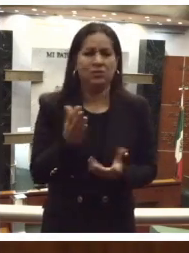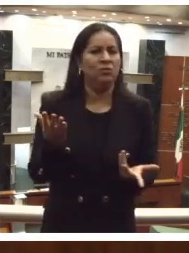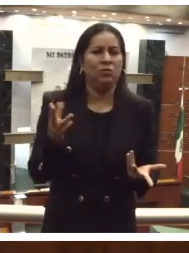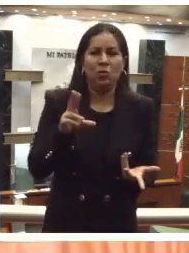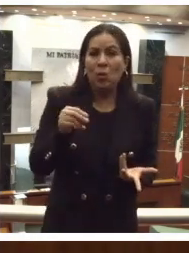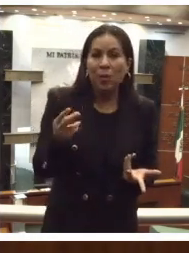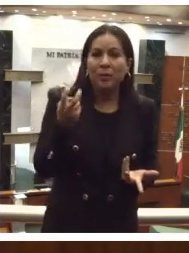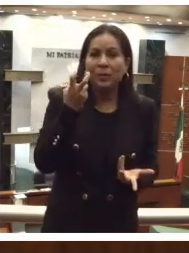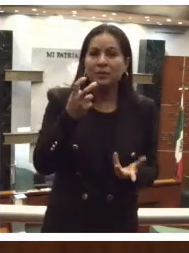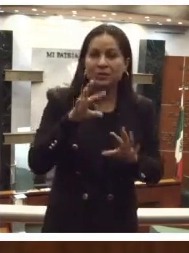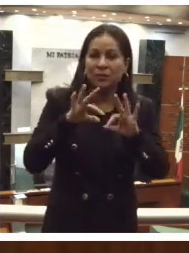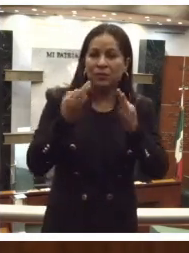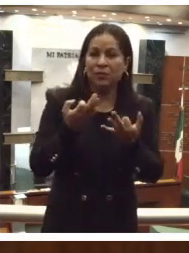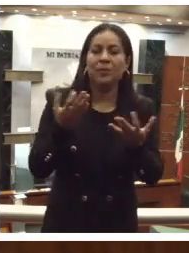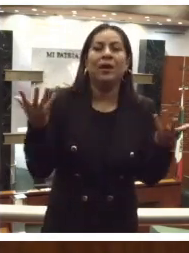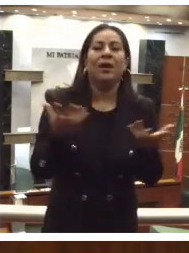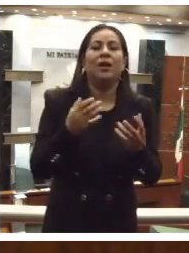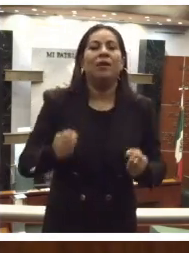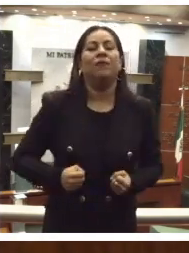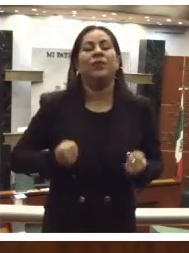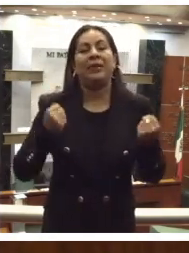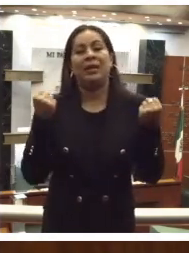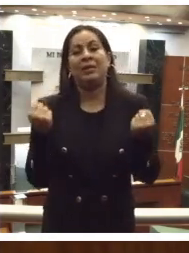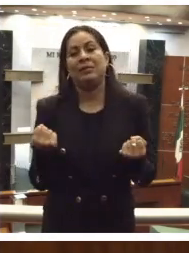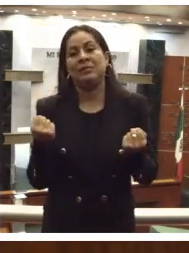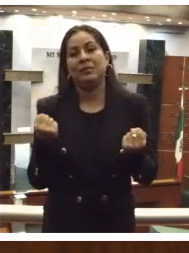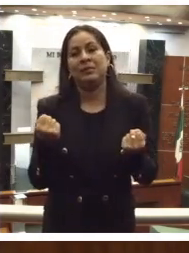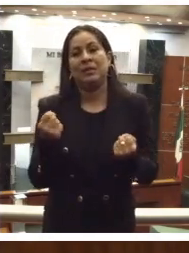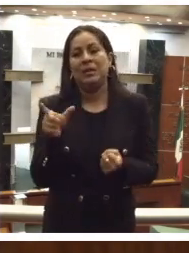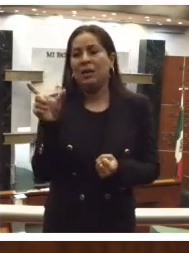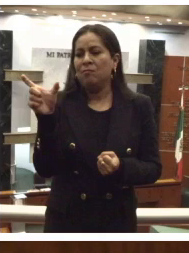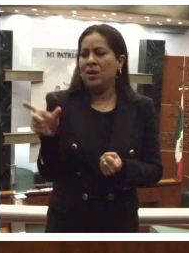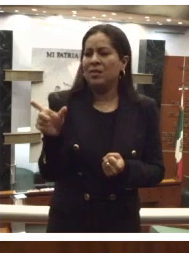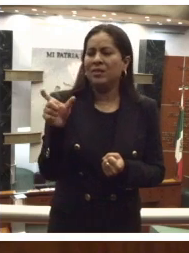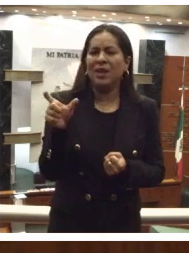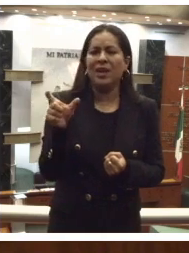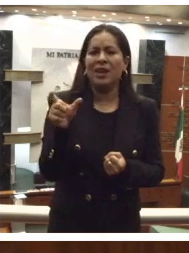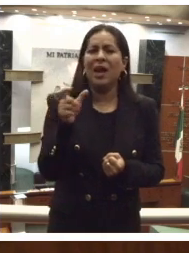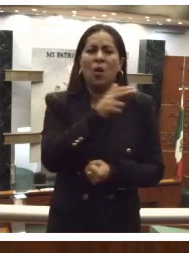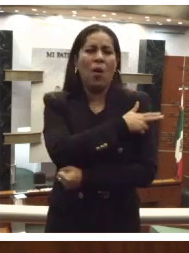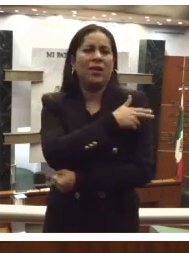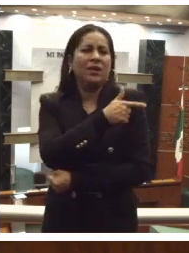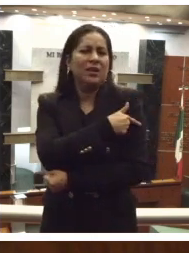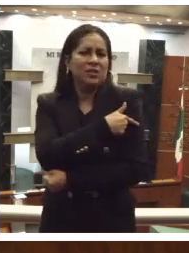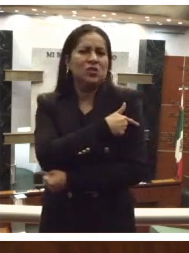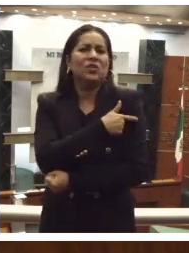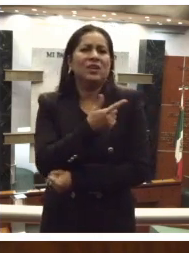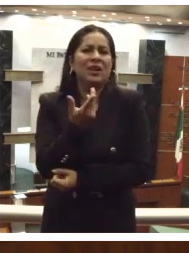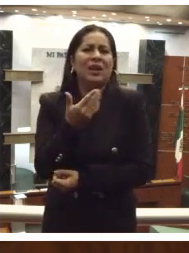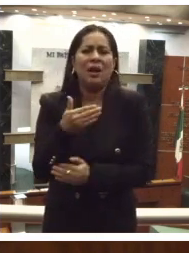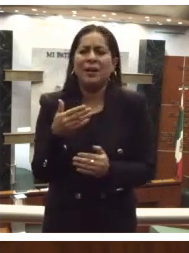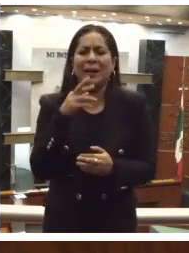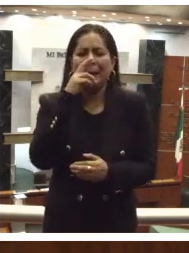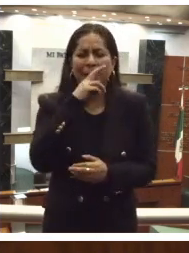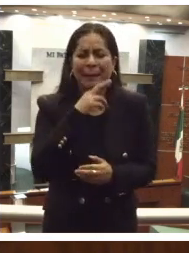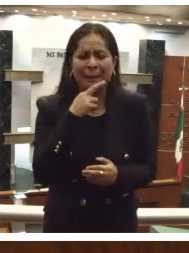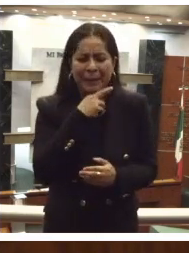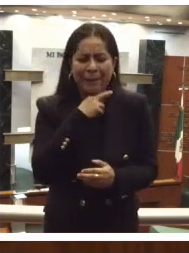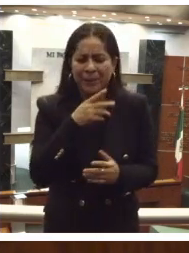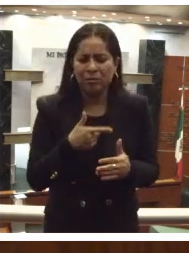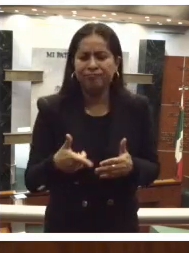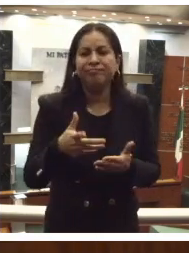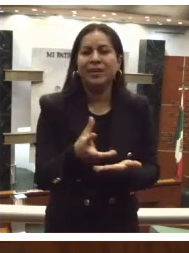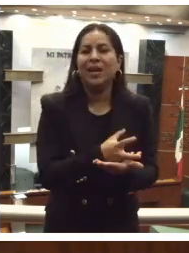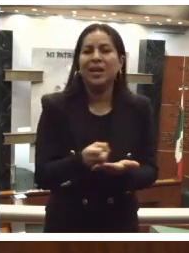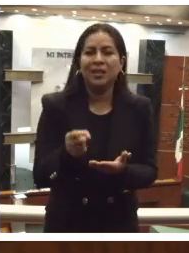contrario, esta medida permitirá fortalecer el perfil civil de la Guardia Nacional a un mediano plazo,